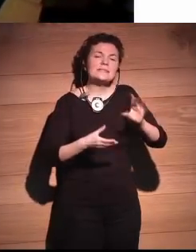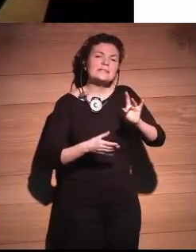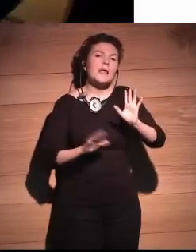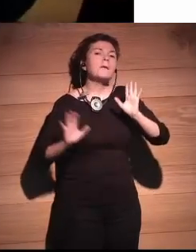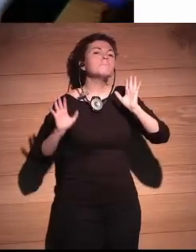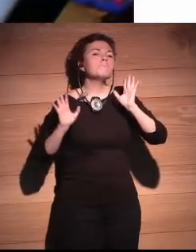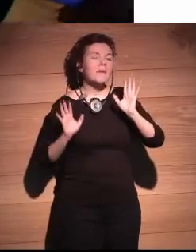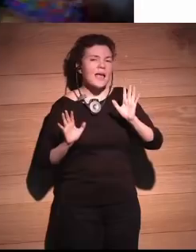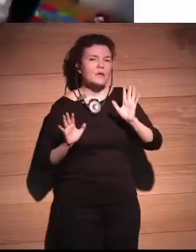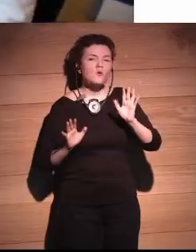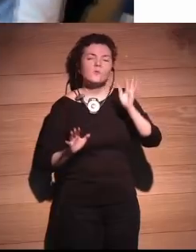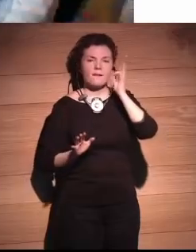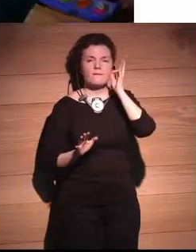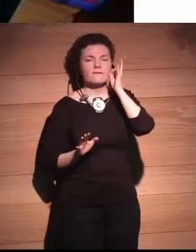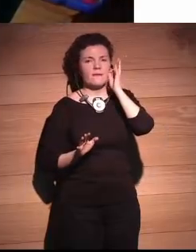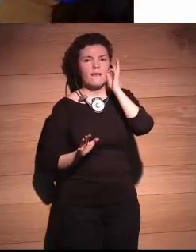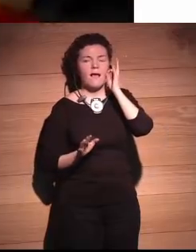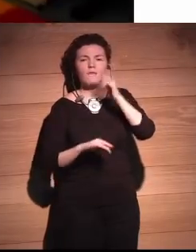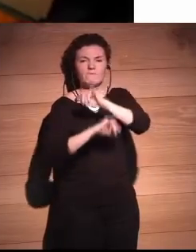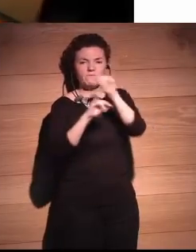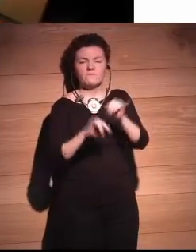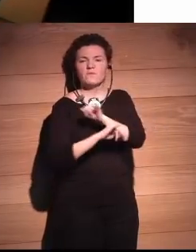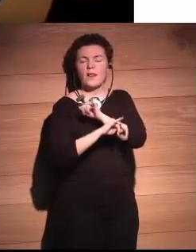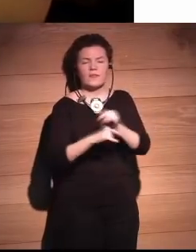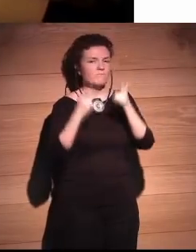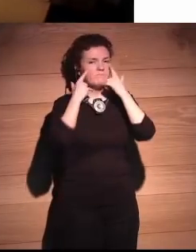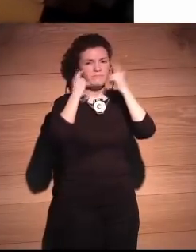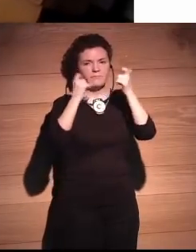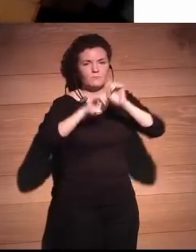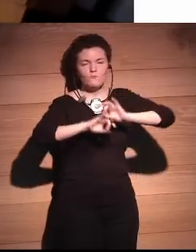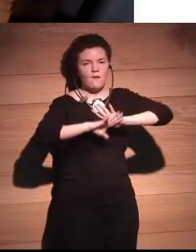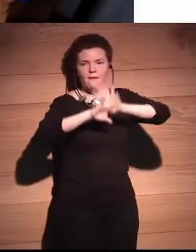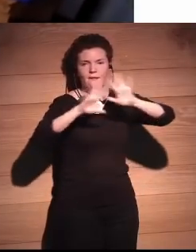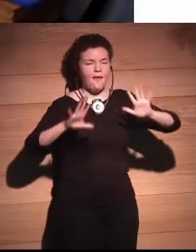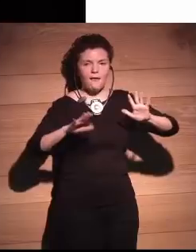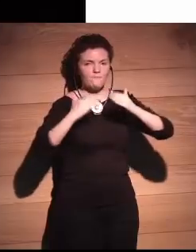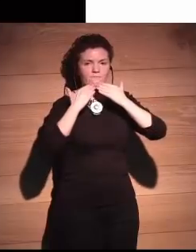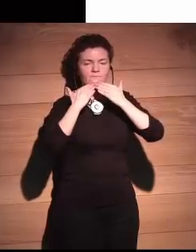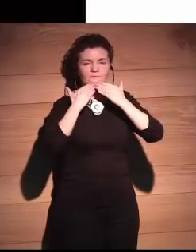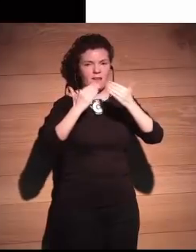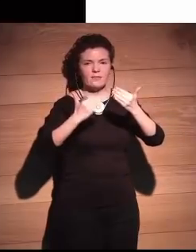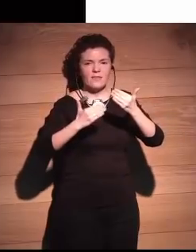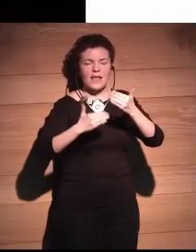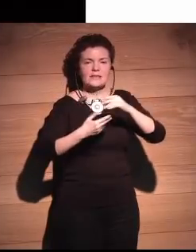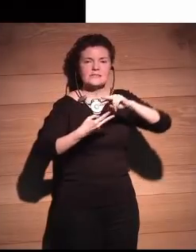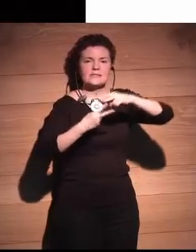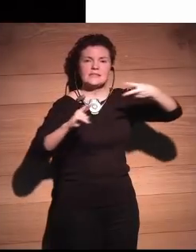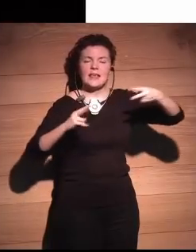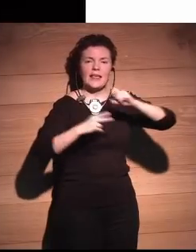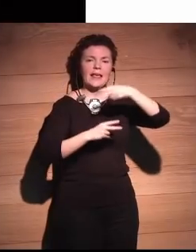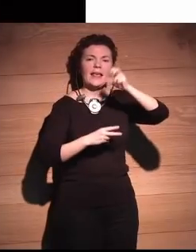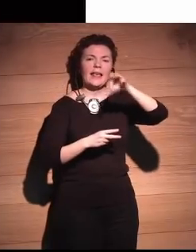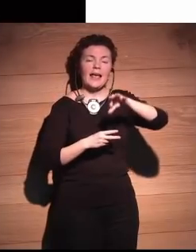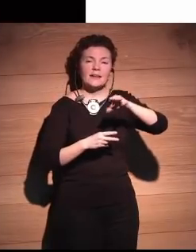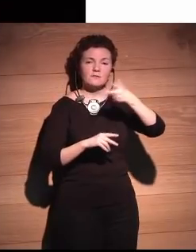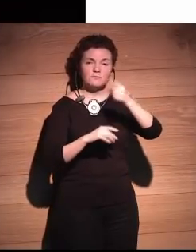Pero sí que es una niña mucho más feliz, eso está claro, como resultado de los genes que se le